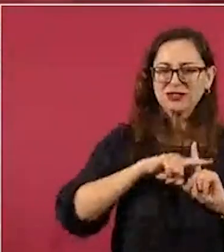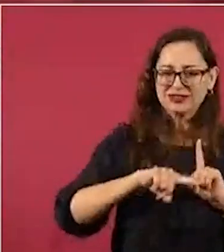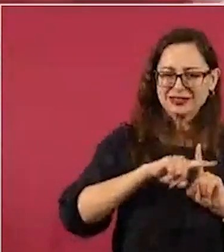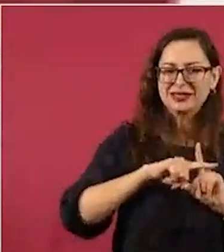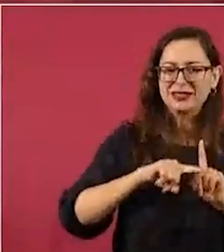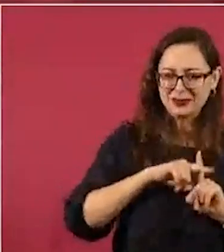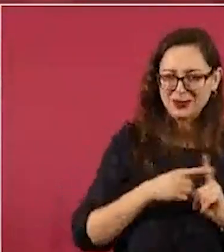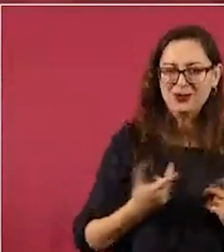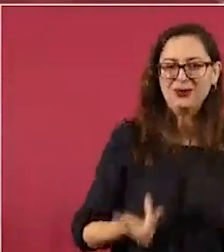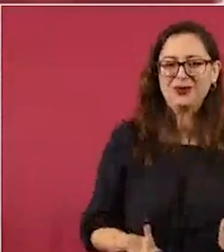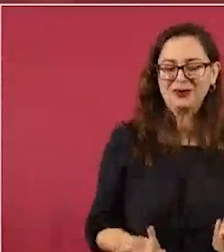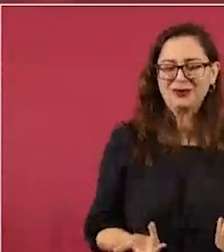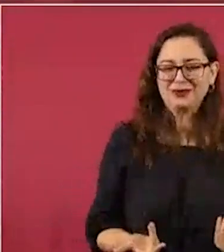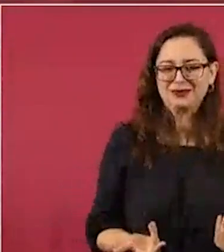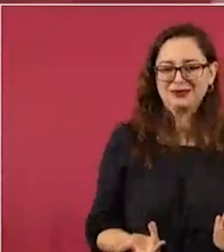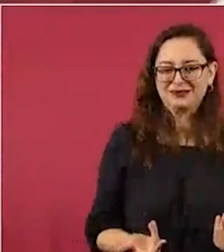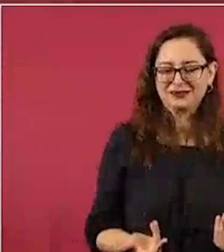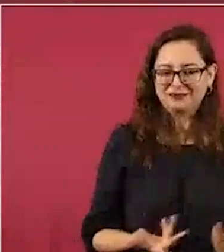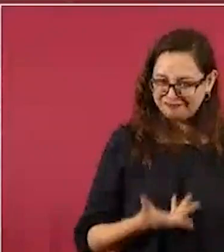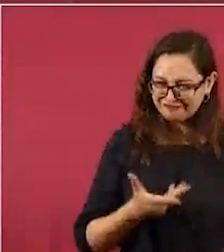Entonces,